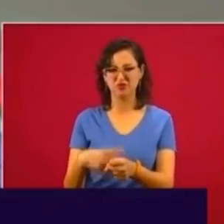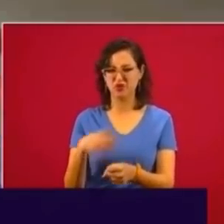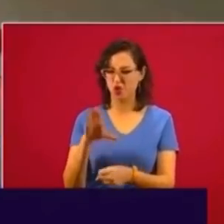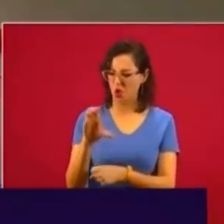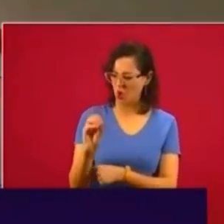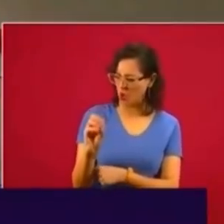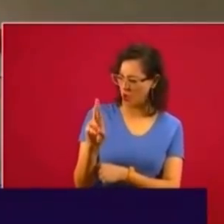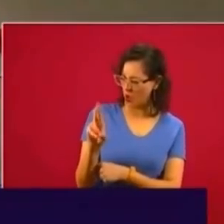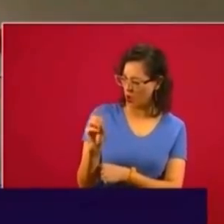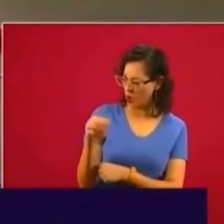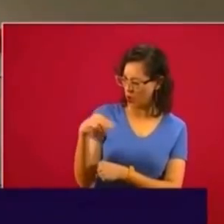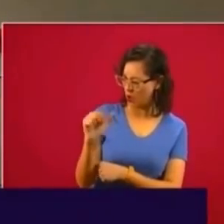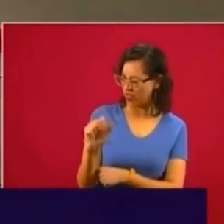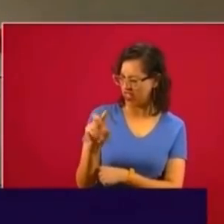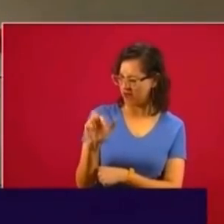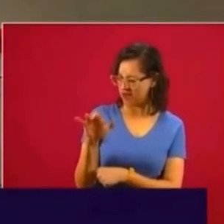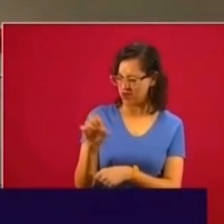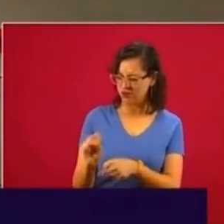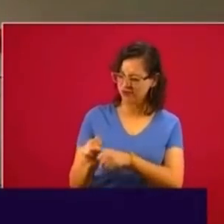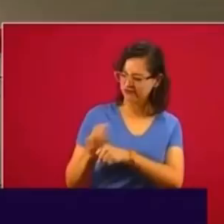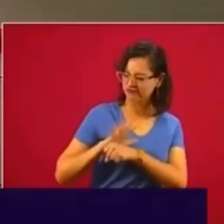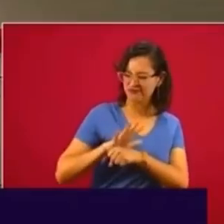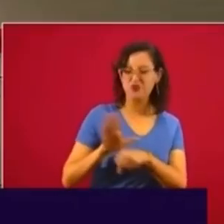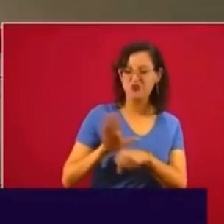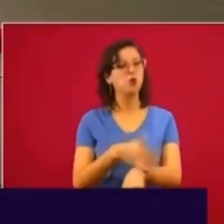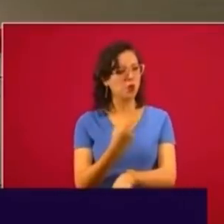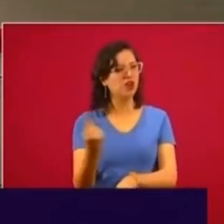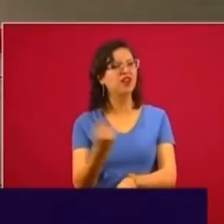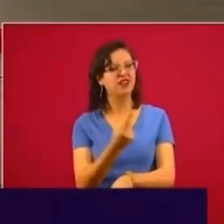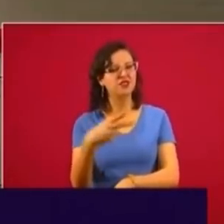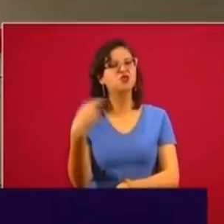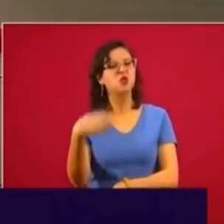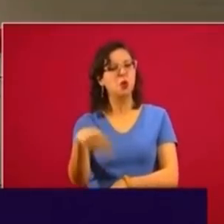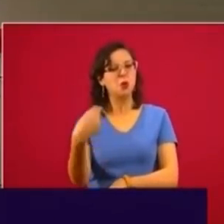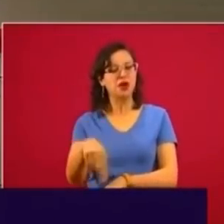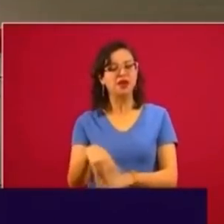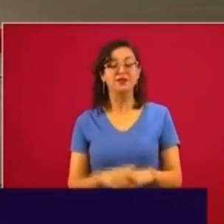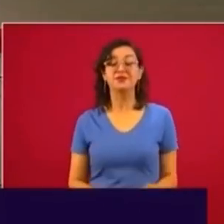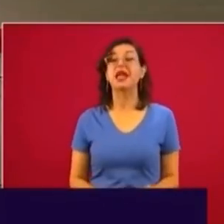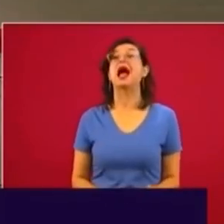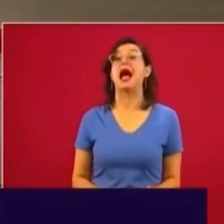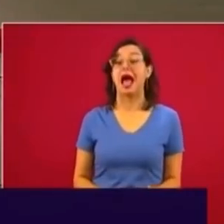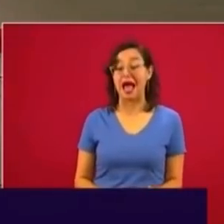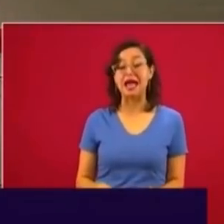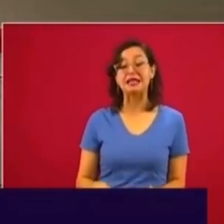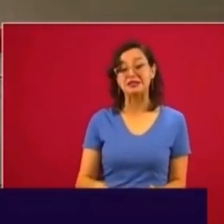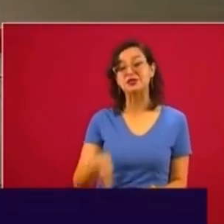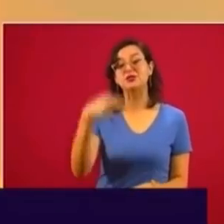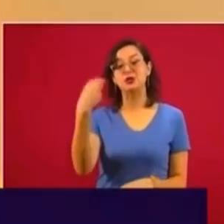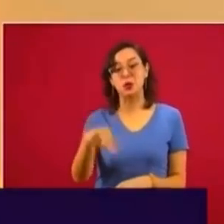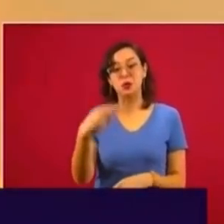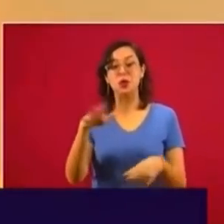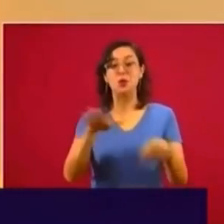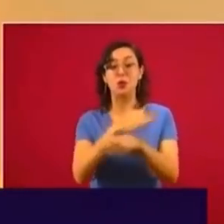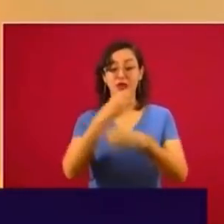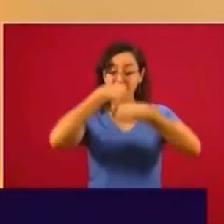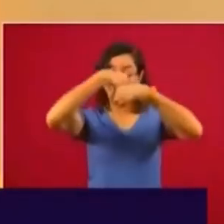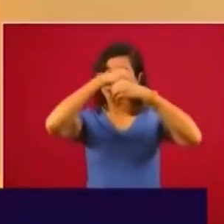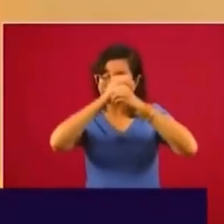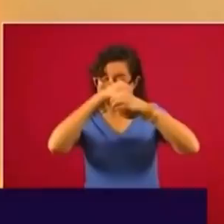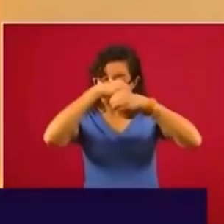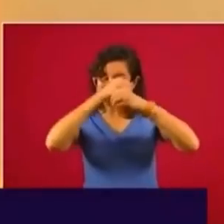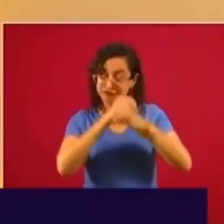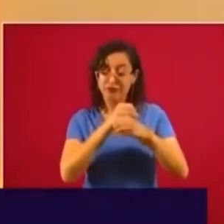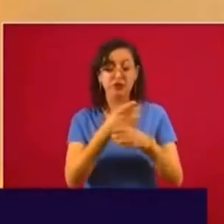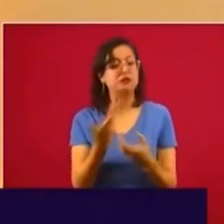Antes de las elecciones se aceleró mucho la vacunación, particularmente la última semana. Sí. Y se tuvo incluso un día en donde se rebasó